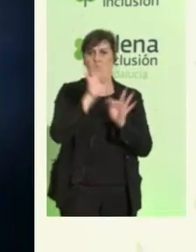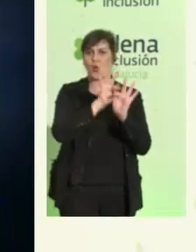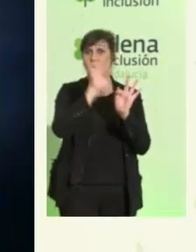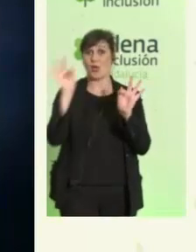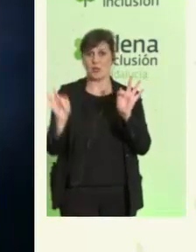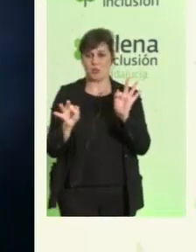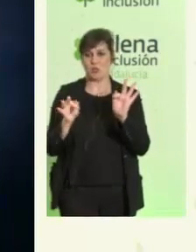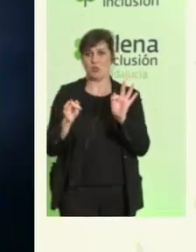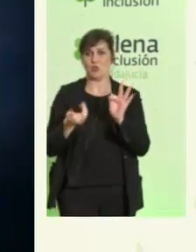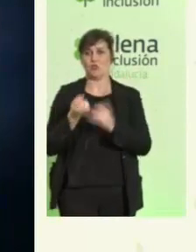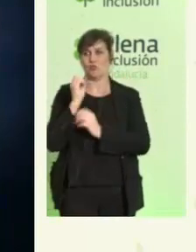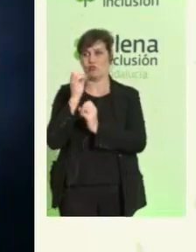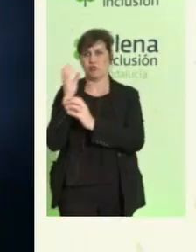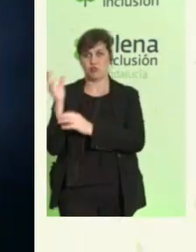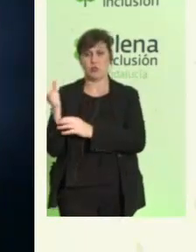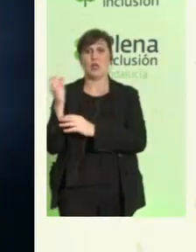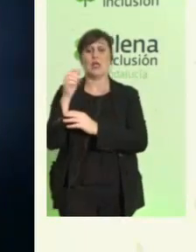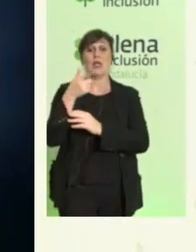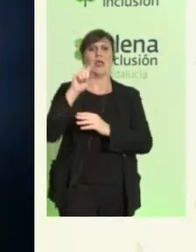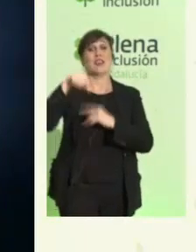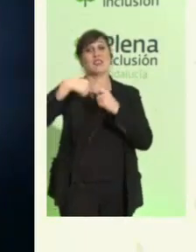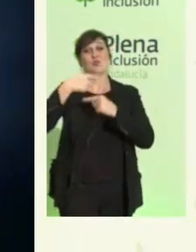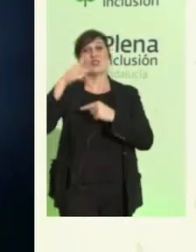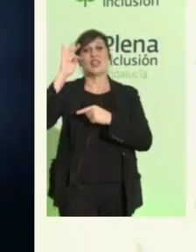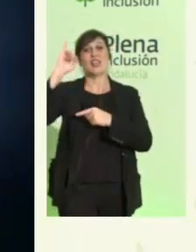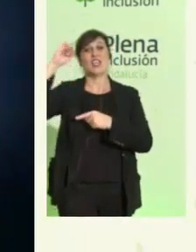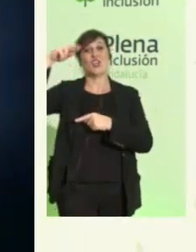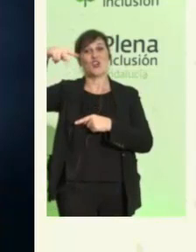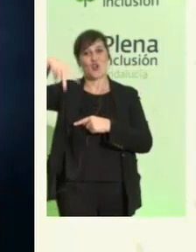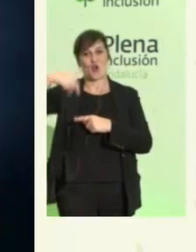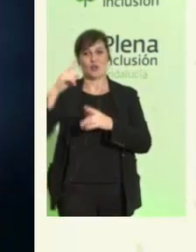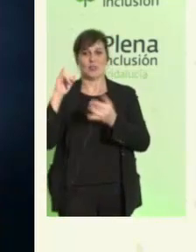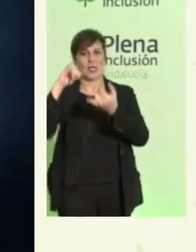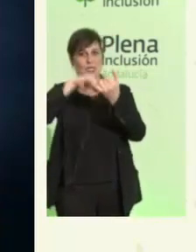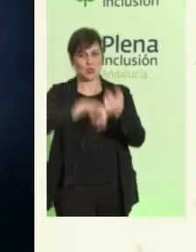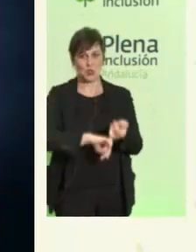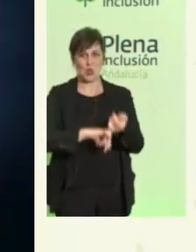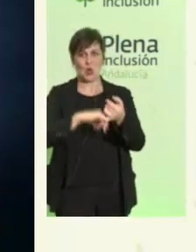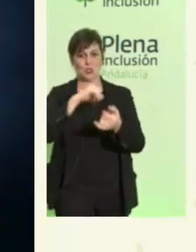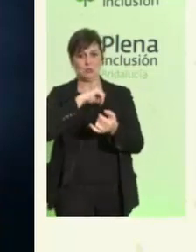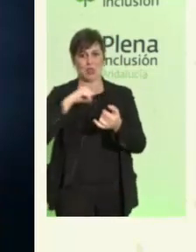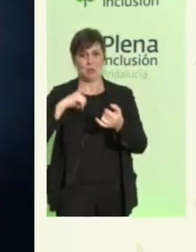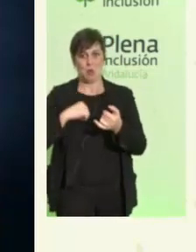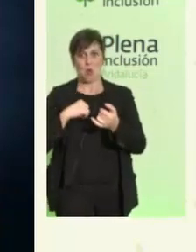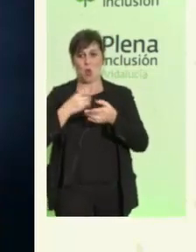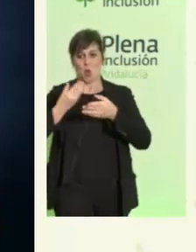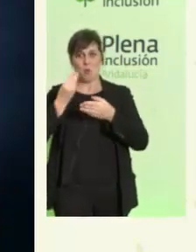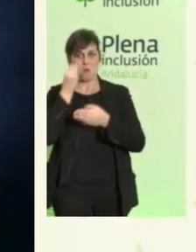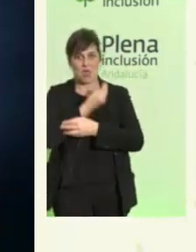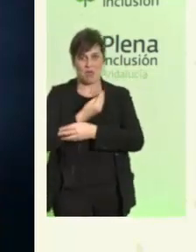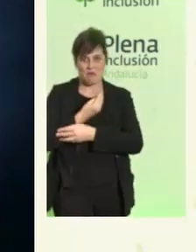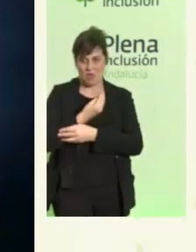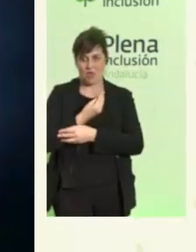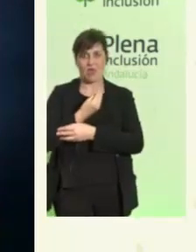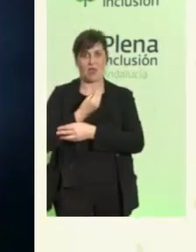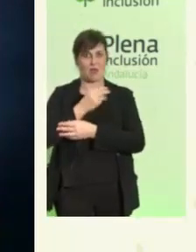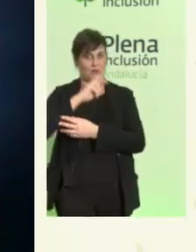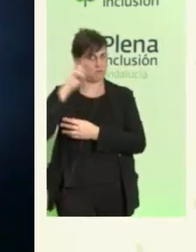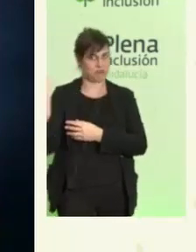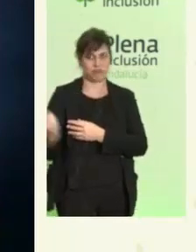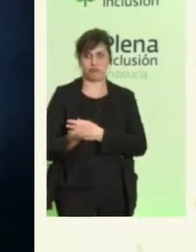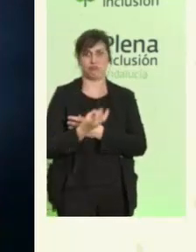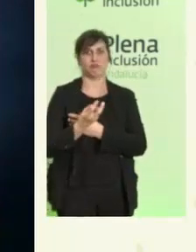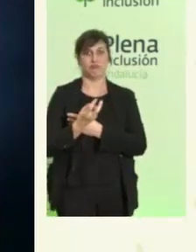y luego Tyrone se casó y tuvo un bebé, y Herman se casó, y entonces se mudó con su familia, por supuesto,